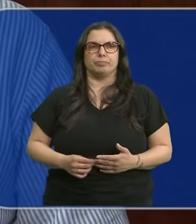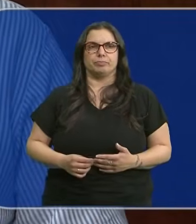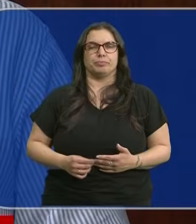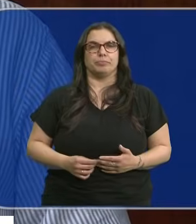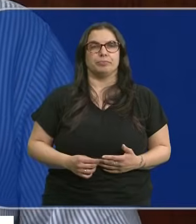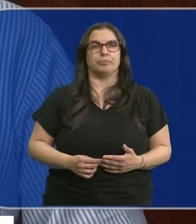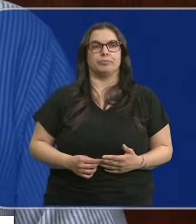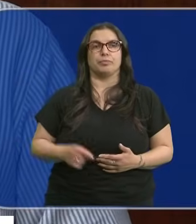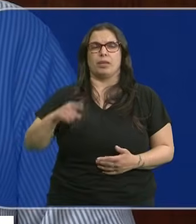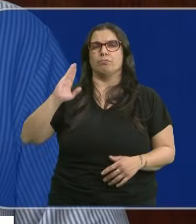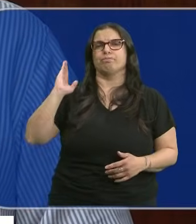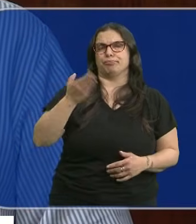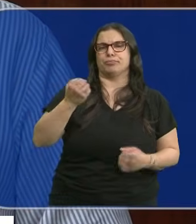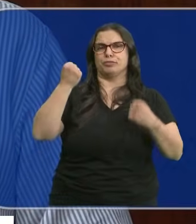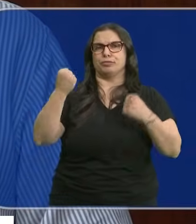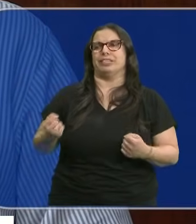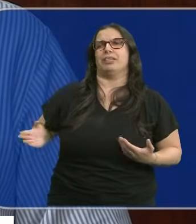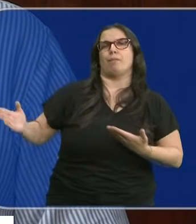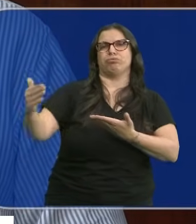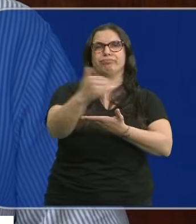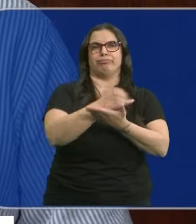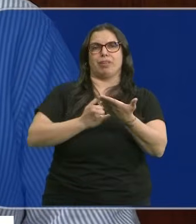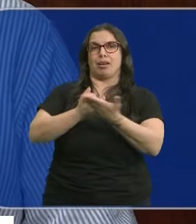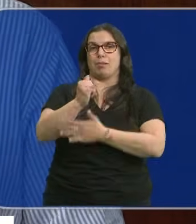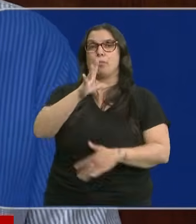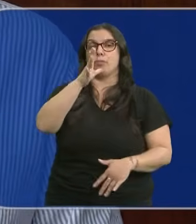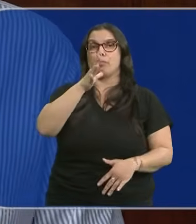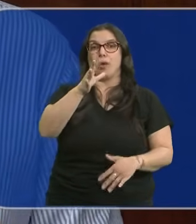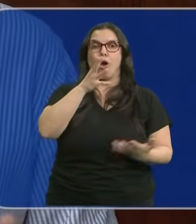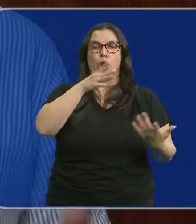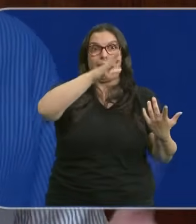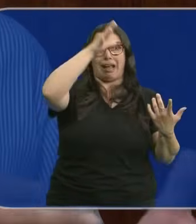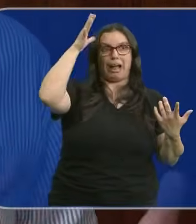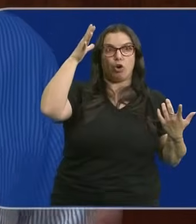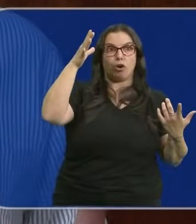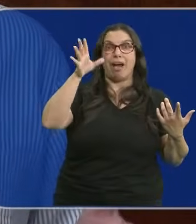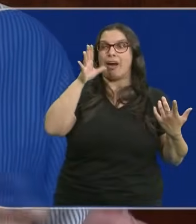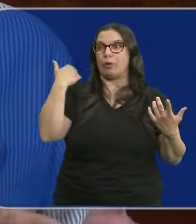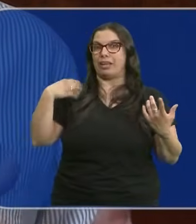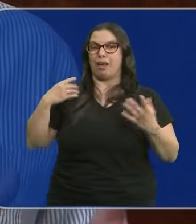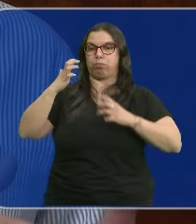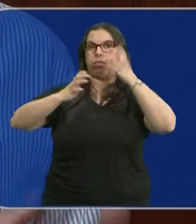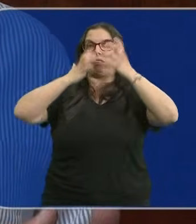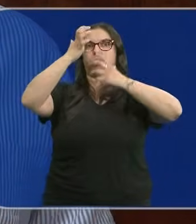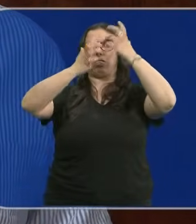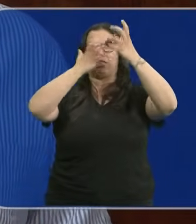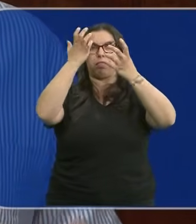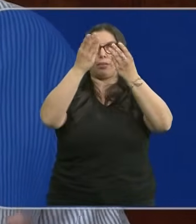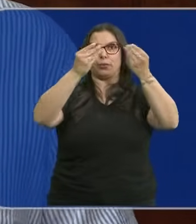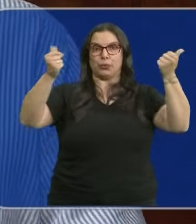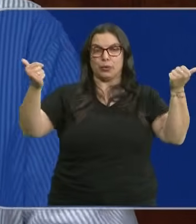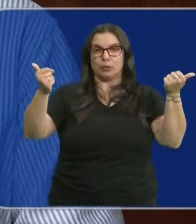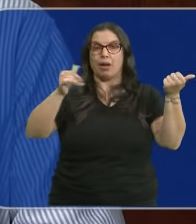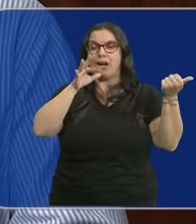Va a producir una merma muy grande de la producción. ¿Por qué? Porque ahora tenemos calor, el agua ya está ahí, se ha evaporado muchísima agua del